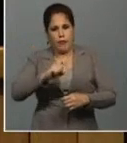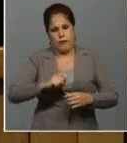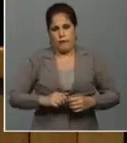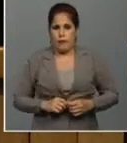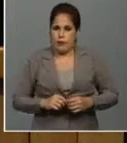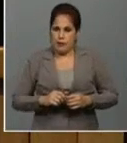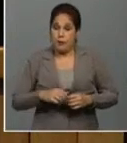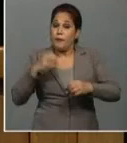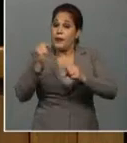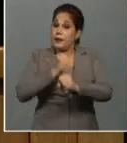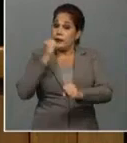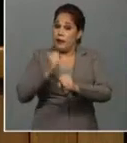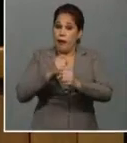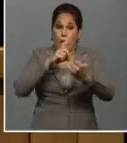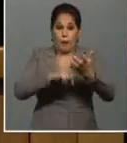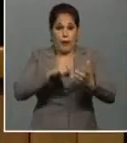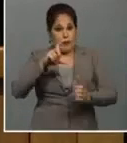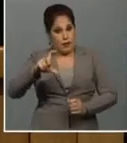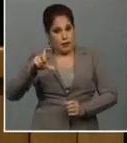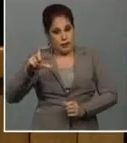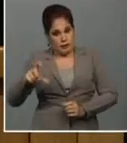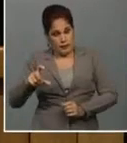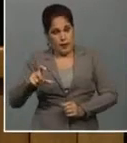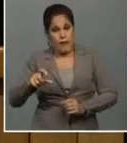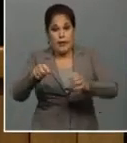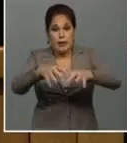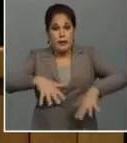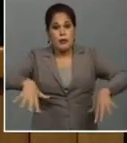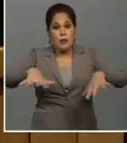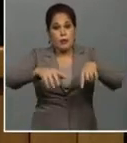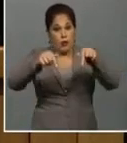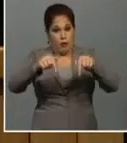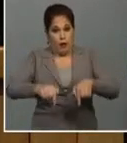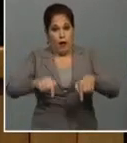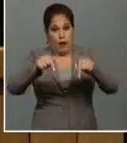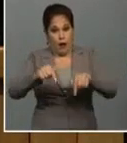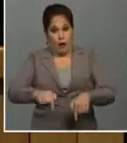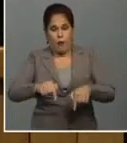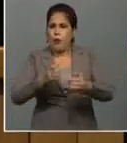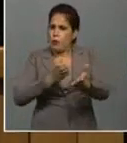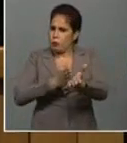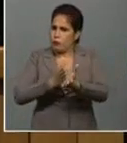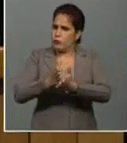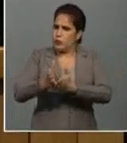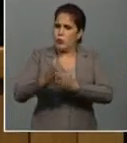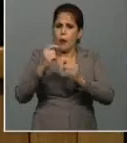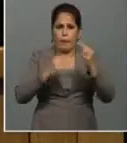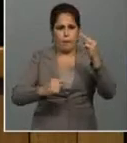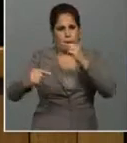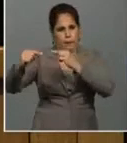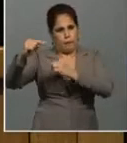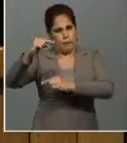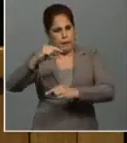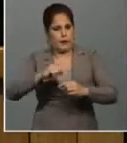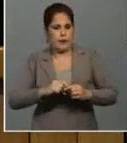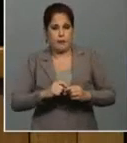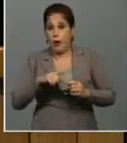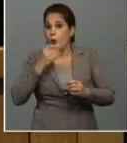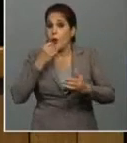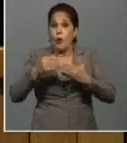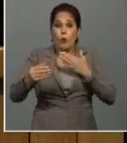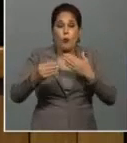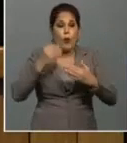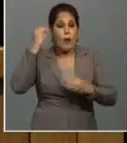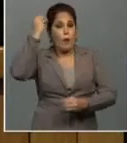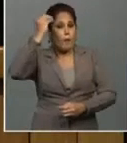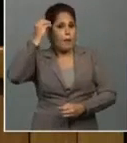el trabajo del partido en las circunstancias actuales así le seguirá siendo fundamental no es posible